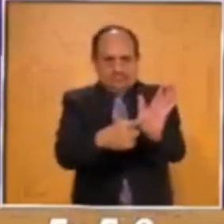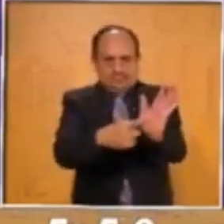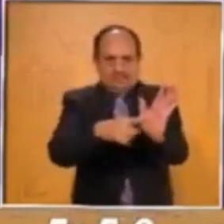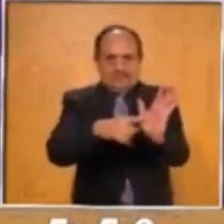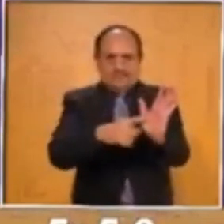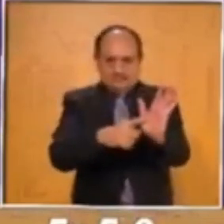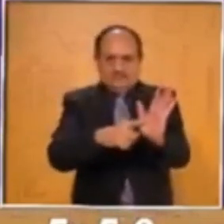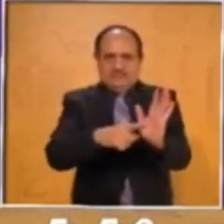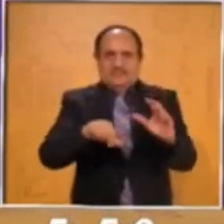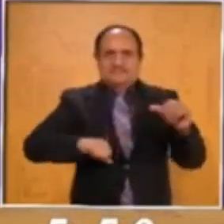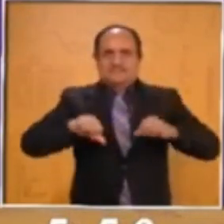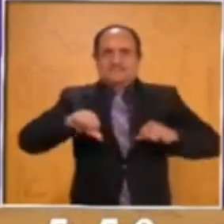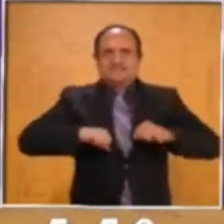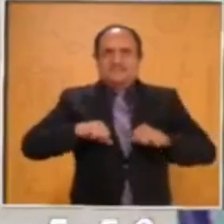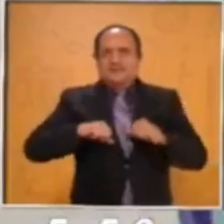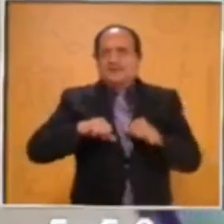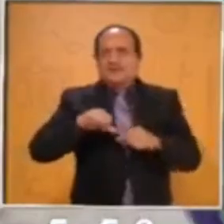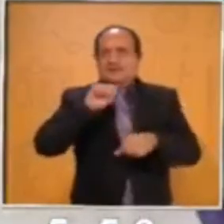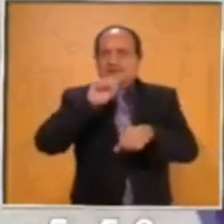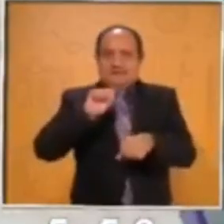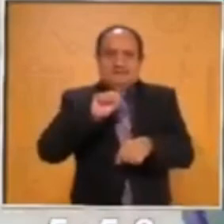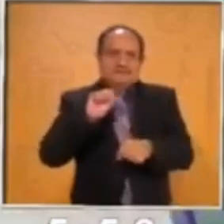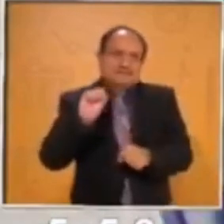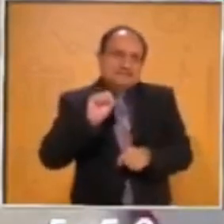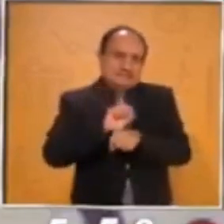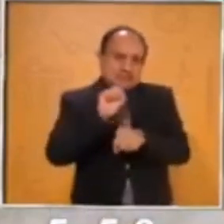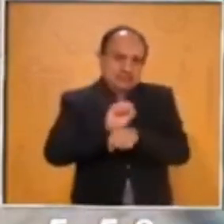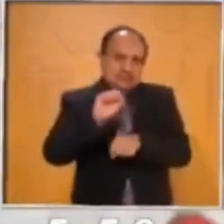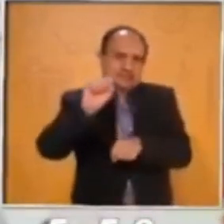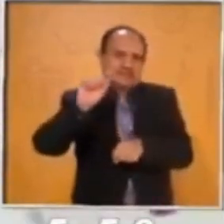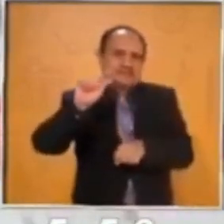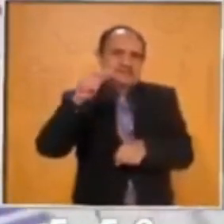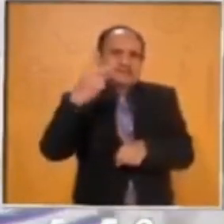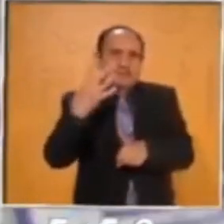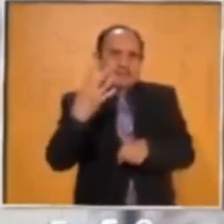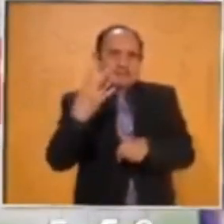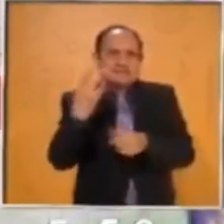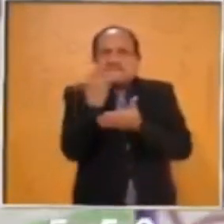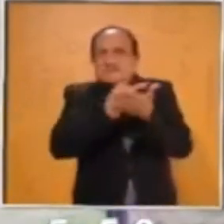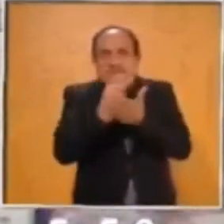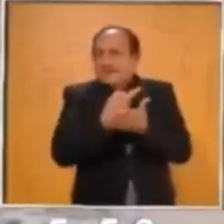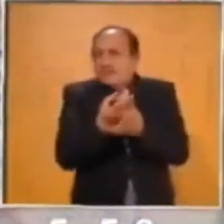aquí también de sus compañeros de la 7.4, podemos utilizar dibujos simples.